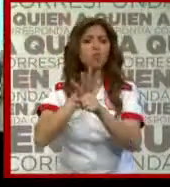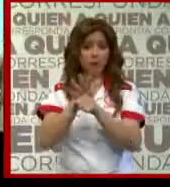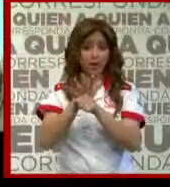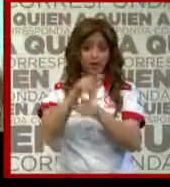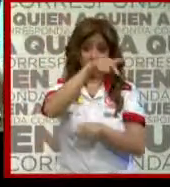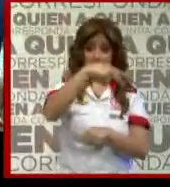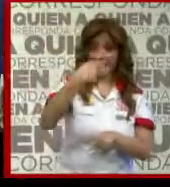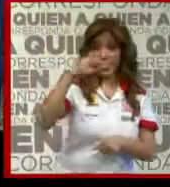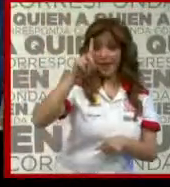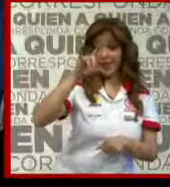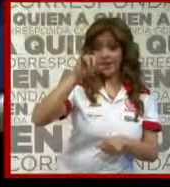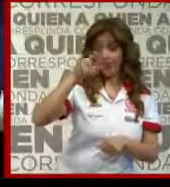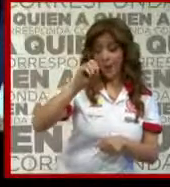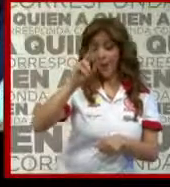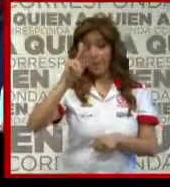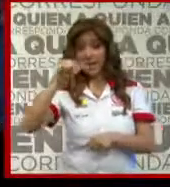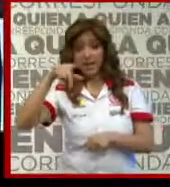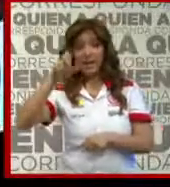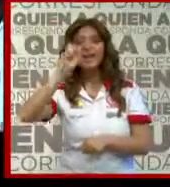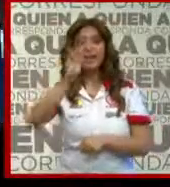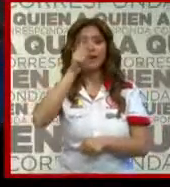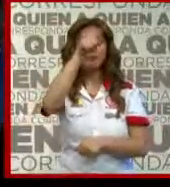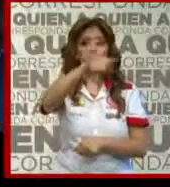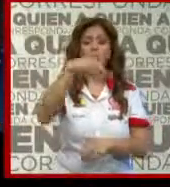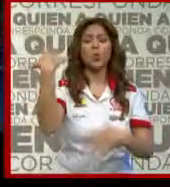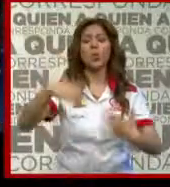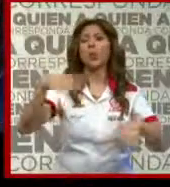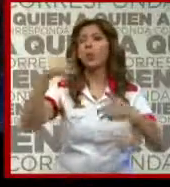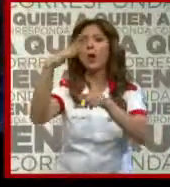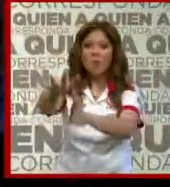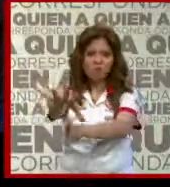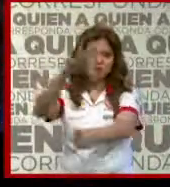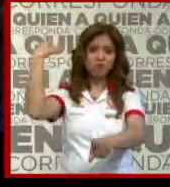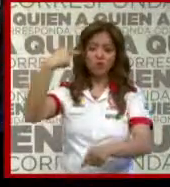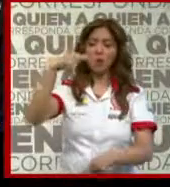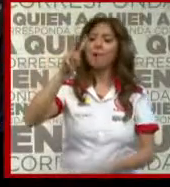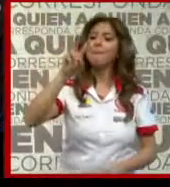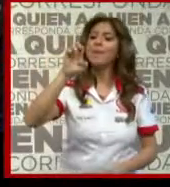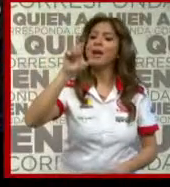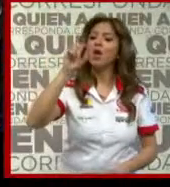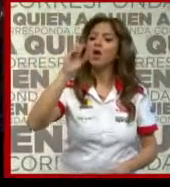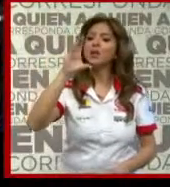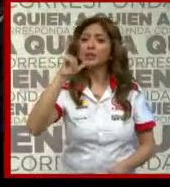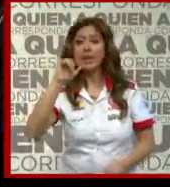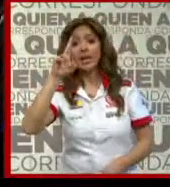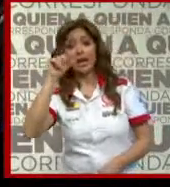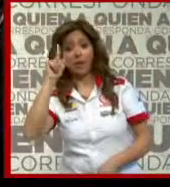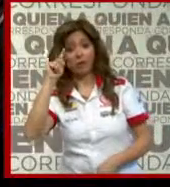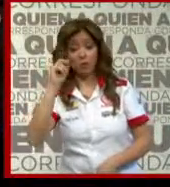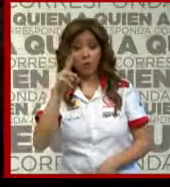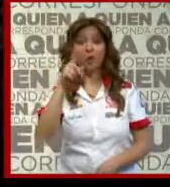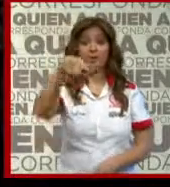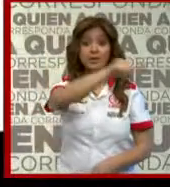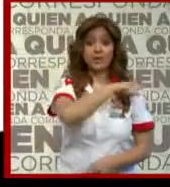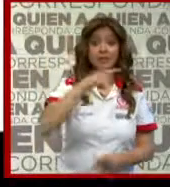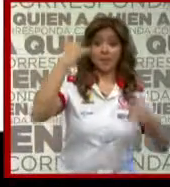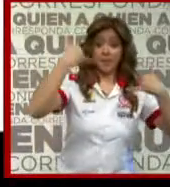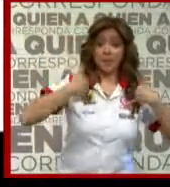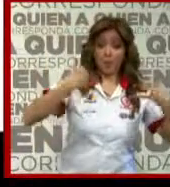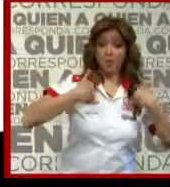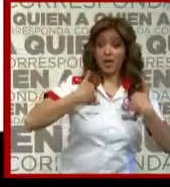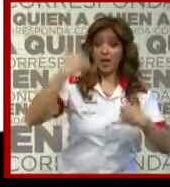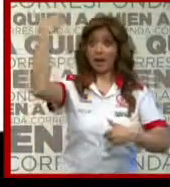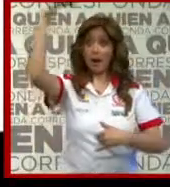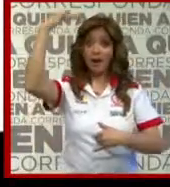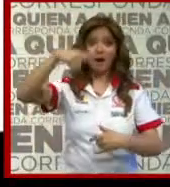podía faltar el famoso Velociraptor, uno de los favoritos e ícono de las películas, y también el preferido de chicos y de grandes. También